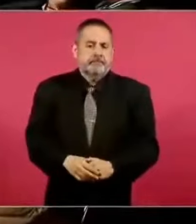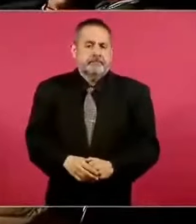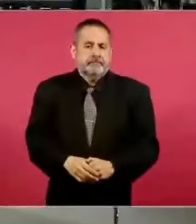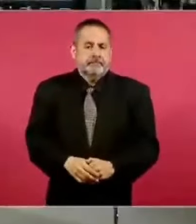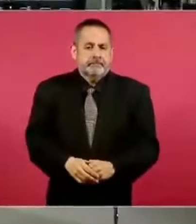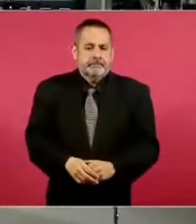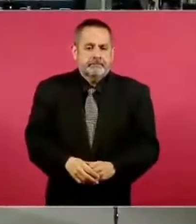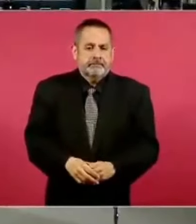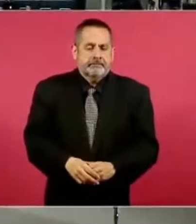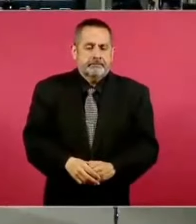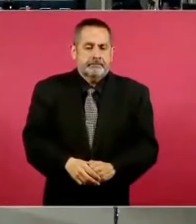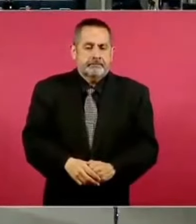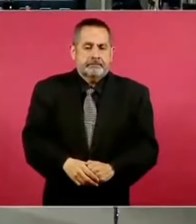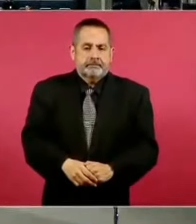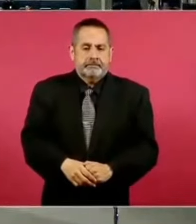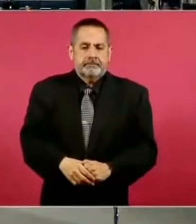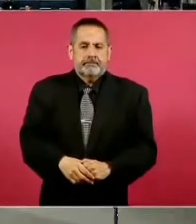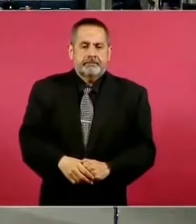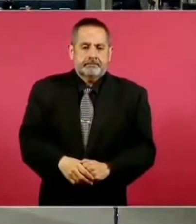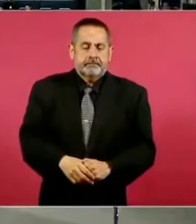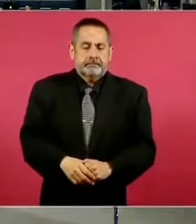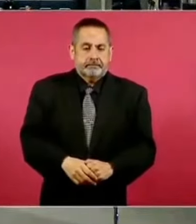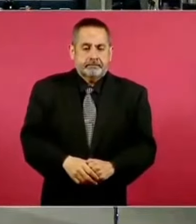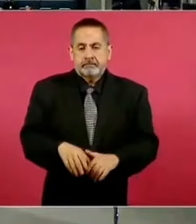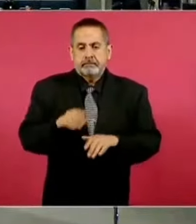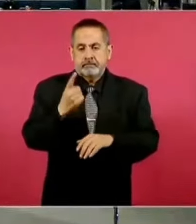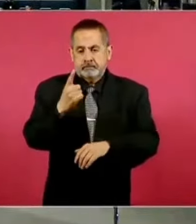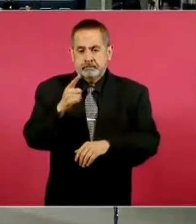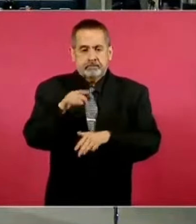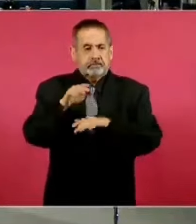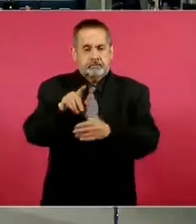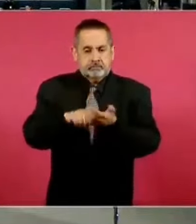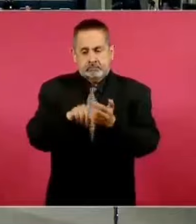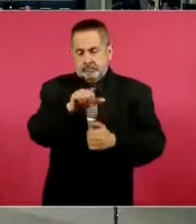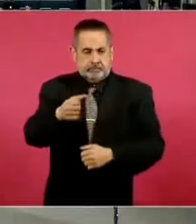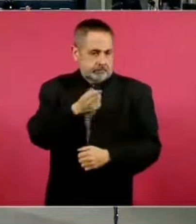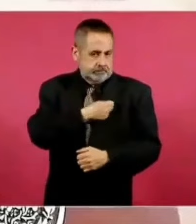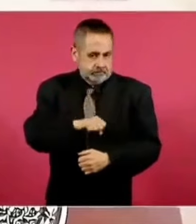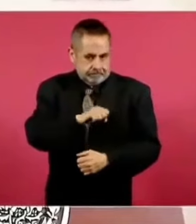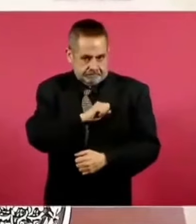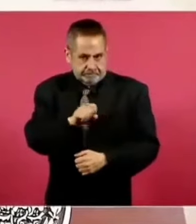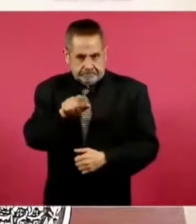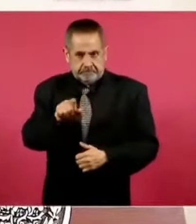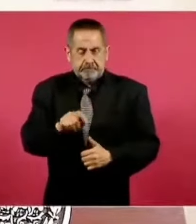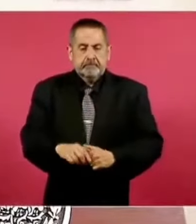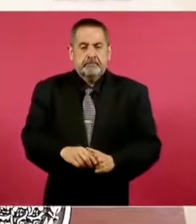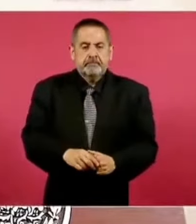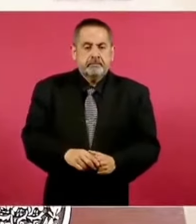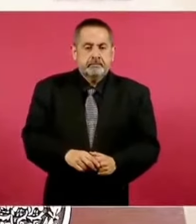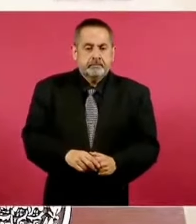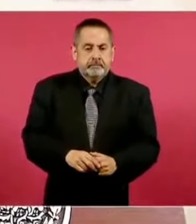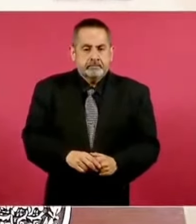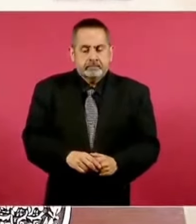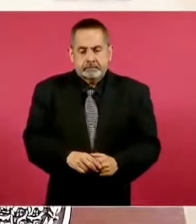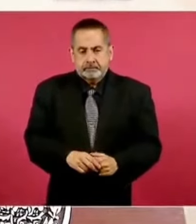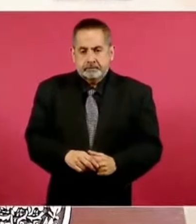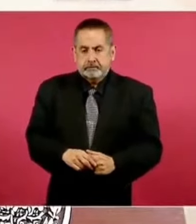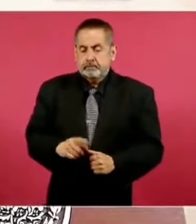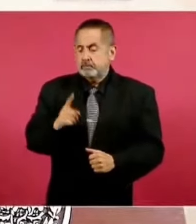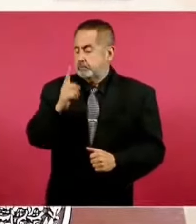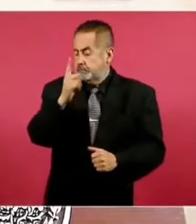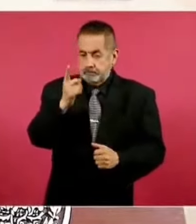bueno primero eh la de salud este es muy importante lo